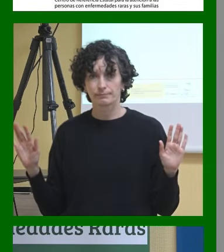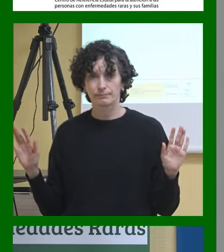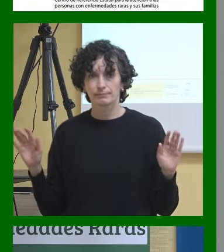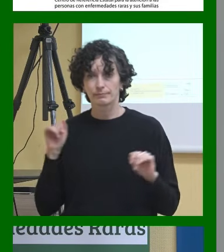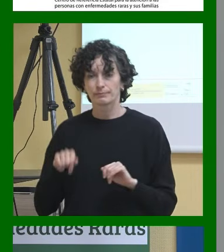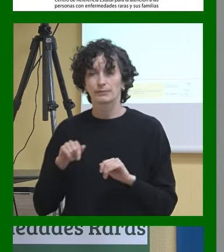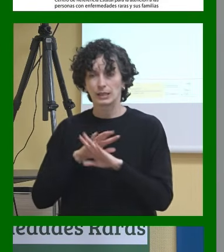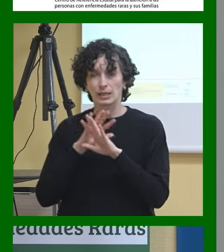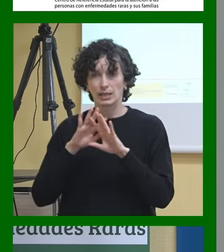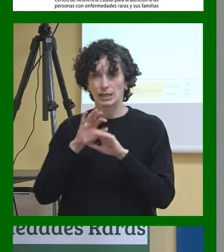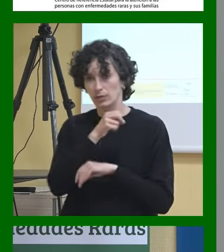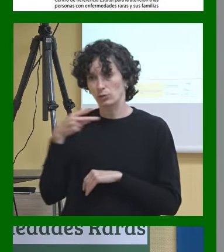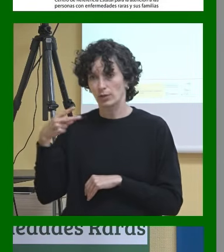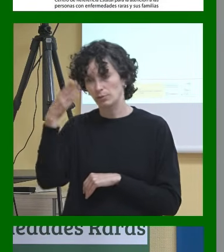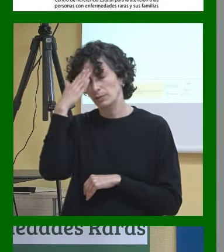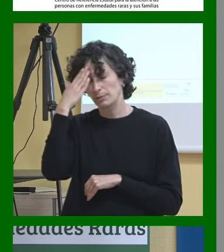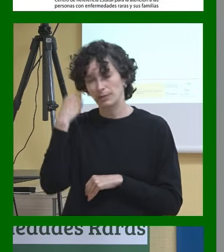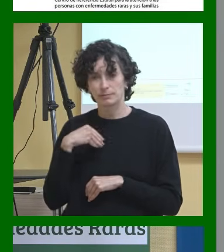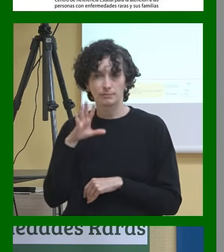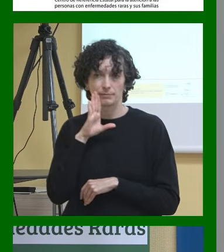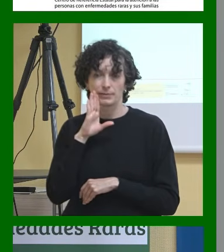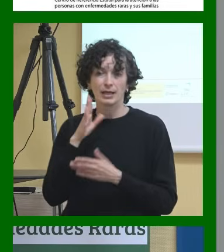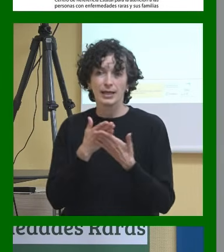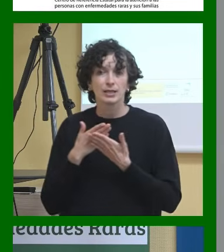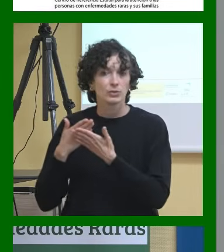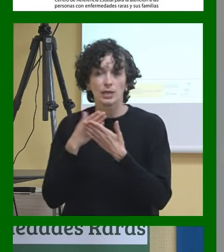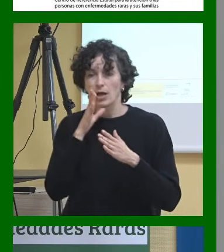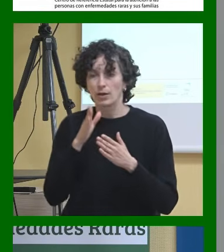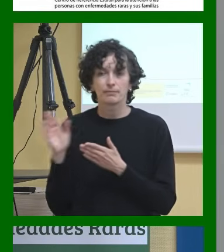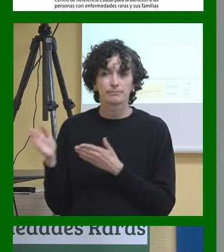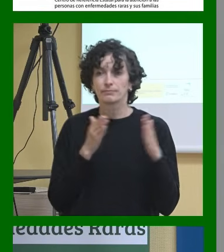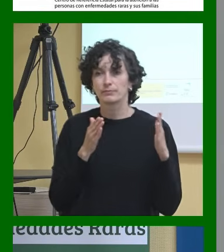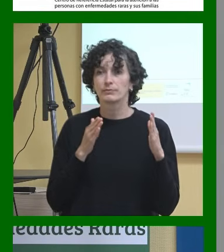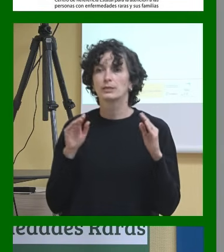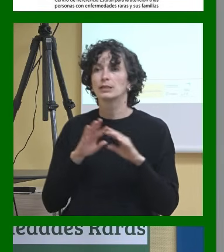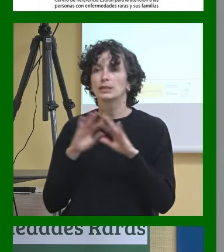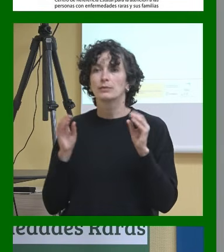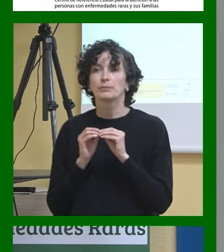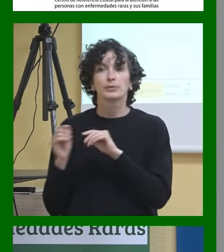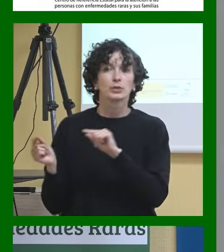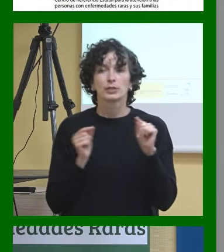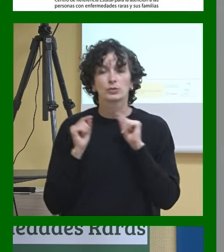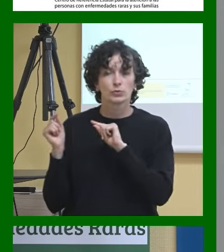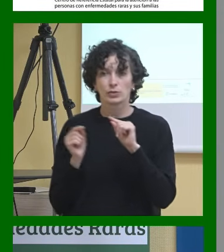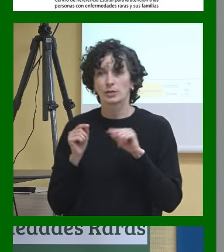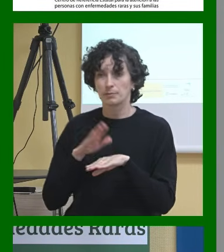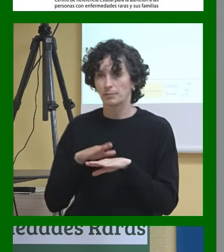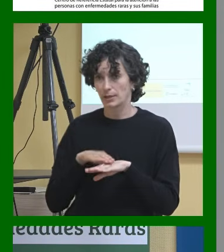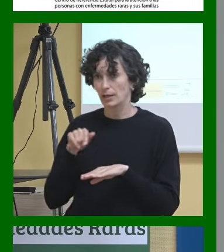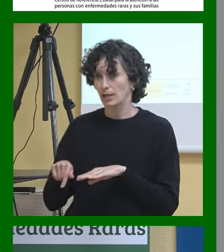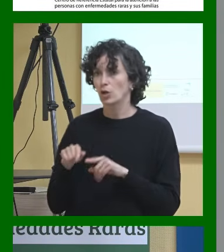principales resultados del estudio, pero vamos a pasar al apartado de discusión y conclusiones para comprender un poco más